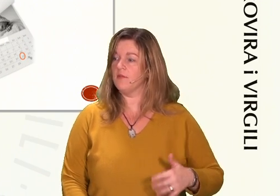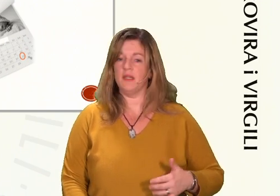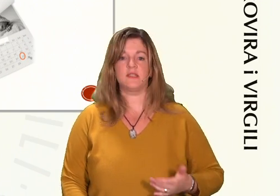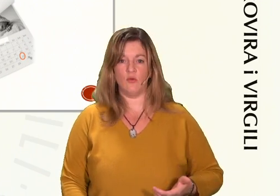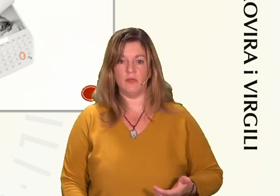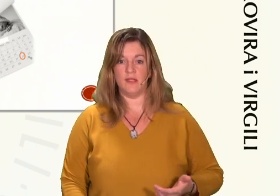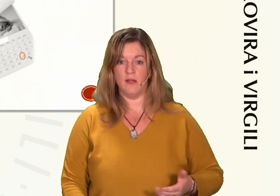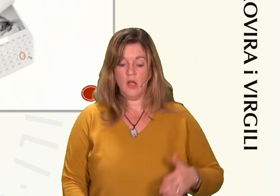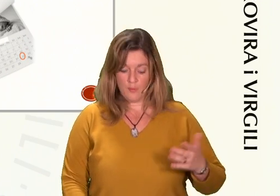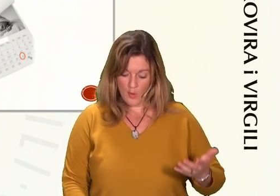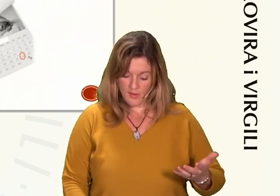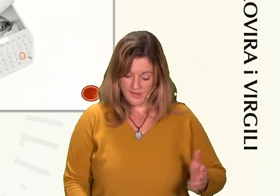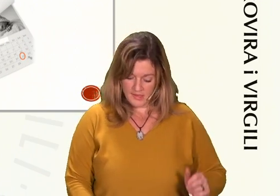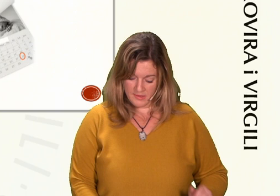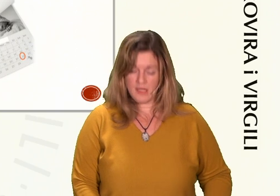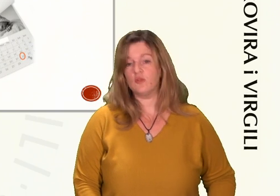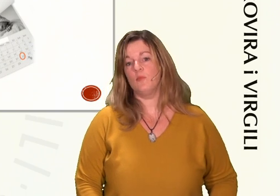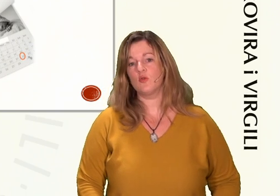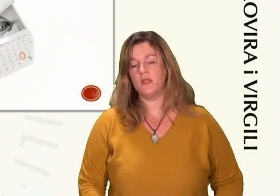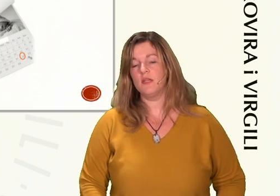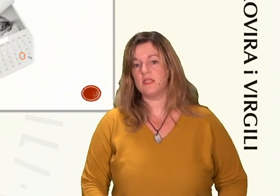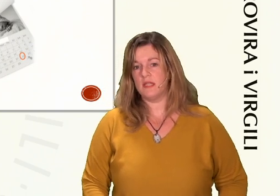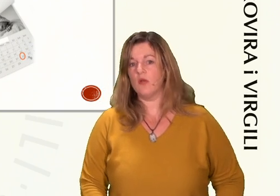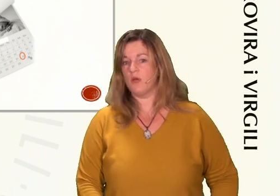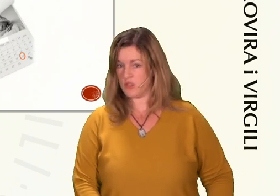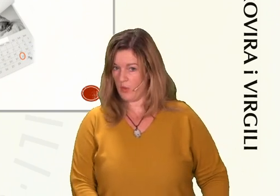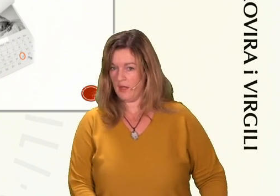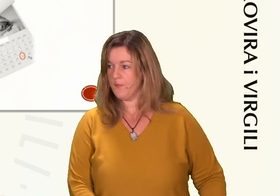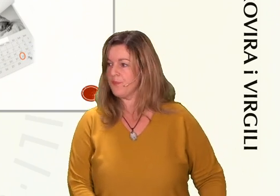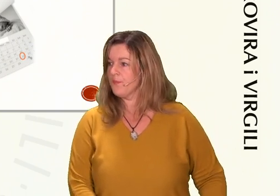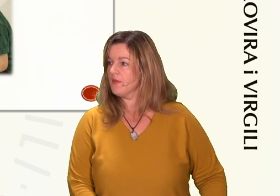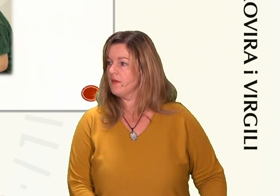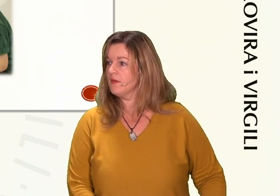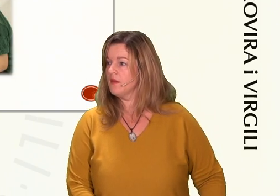atención de enfermería en salud mental. Probablemente también tengamos la oportunidad de visitar alguna escuela.